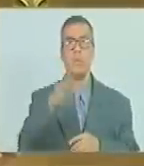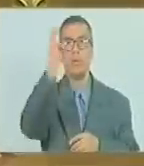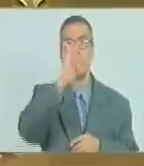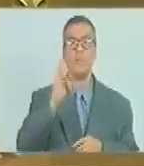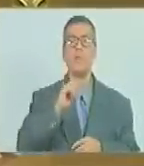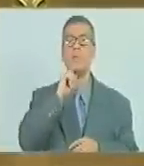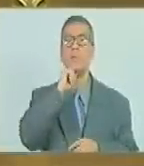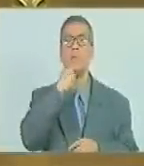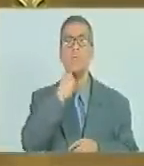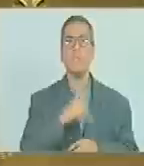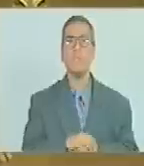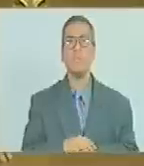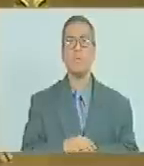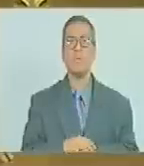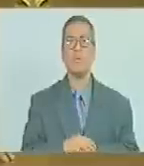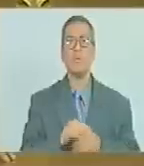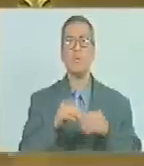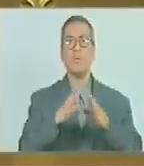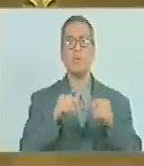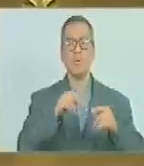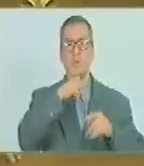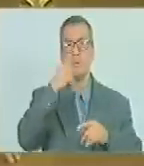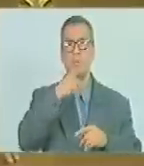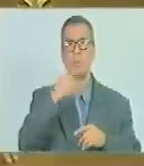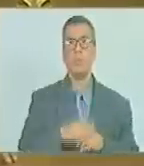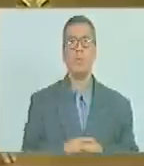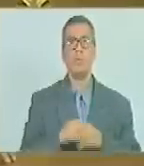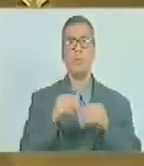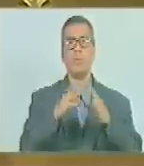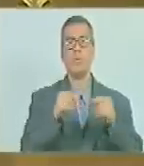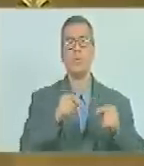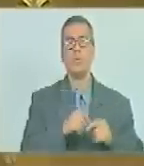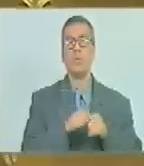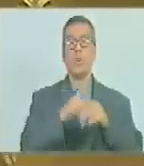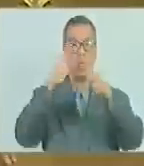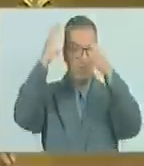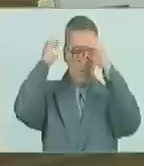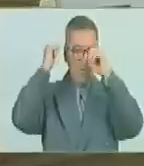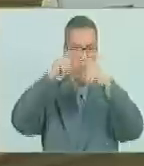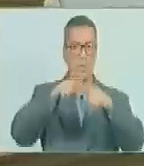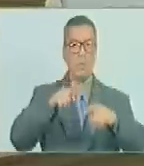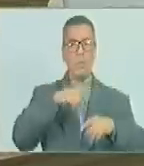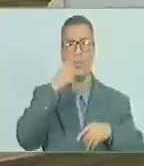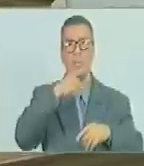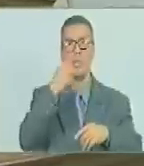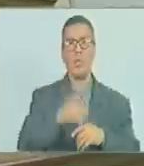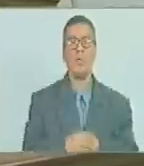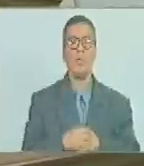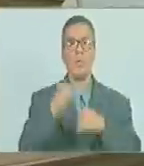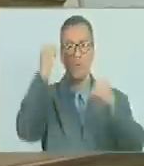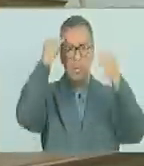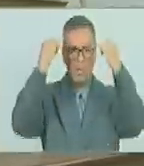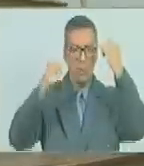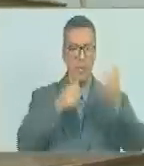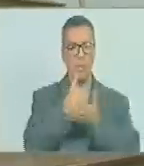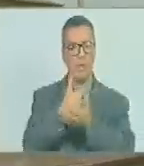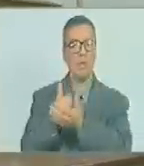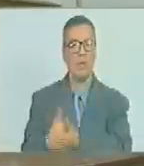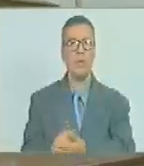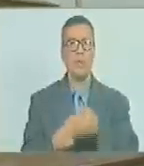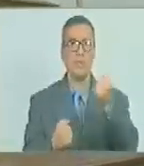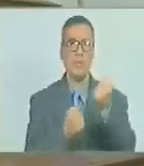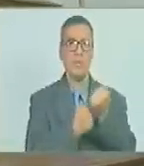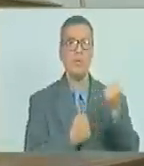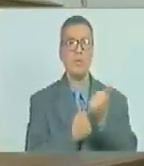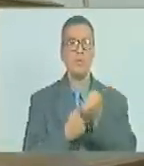Federación de Rusia con su política, con su diplomacia y con sus políticas y estrategias de cooperación,